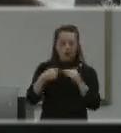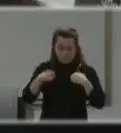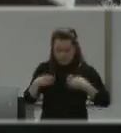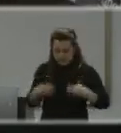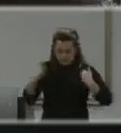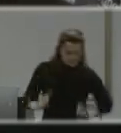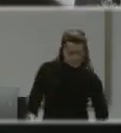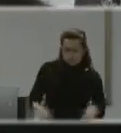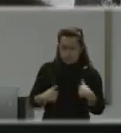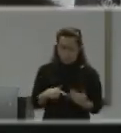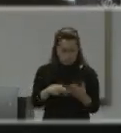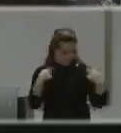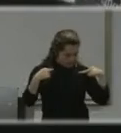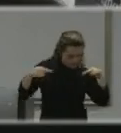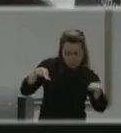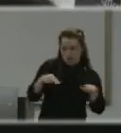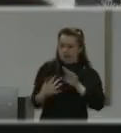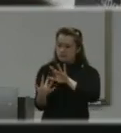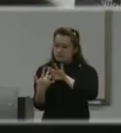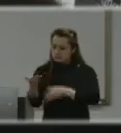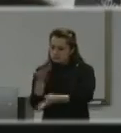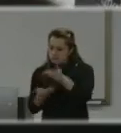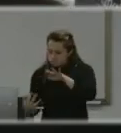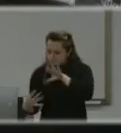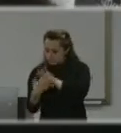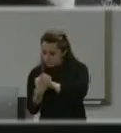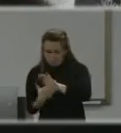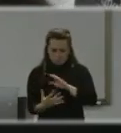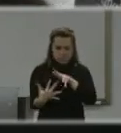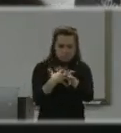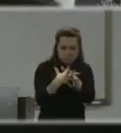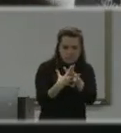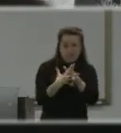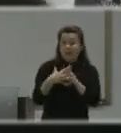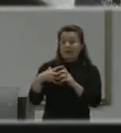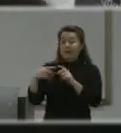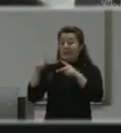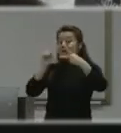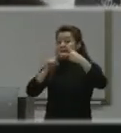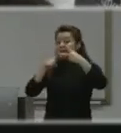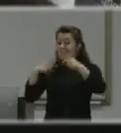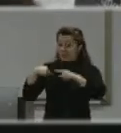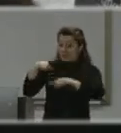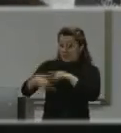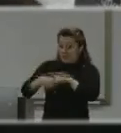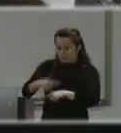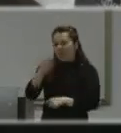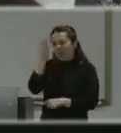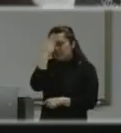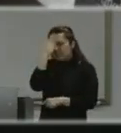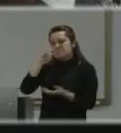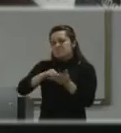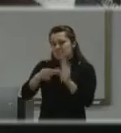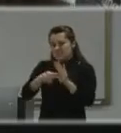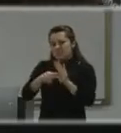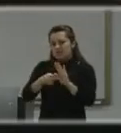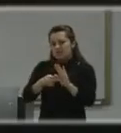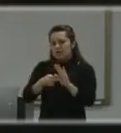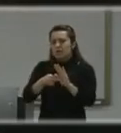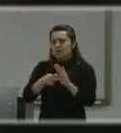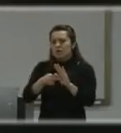cómo me veo, cómo me relaciono con el otro, cómo interactúo, y la parte de la reproductividad, obviamente, pues ya sabemos que es